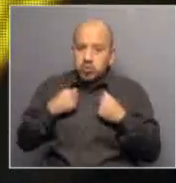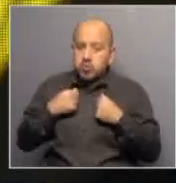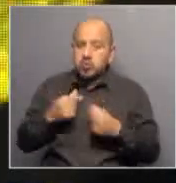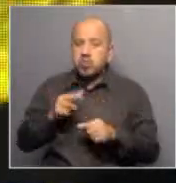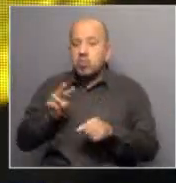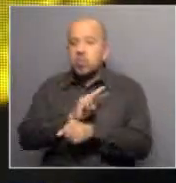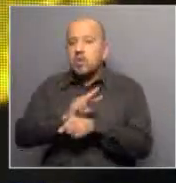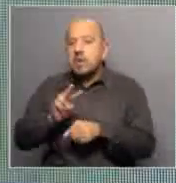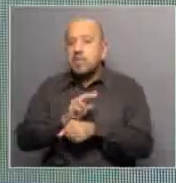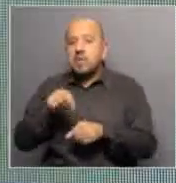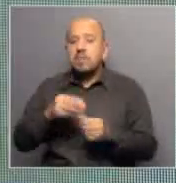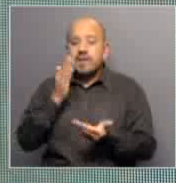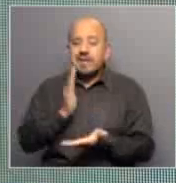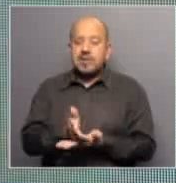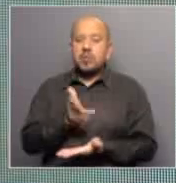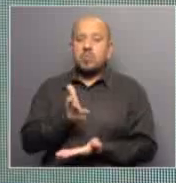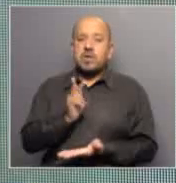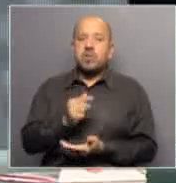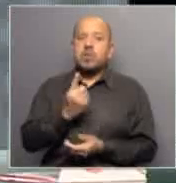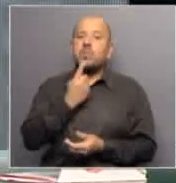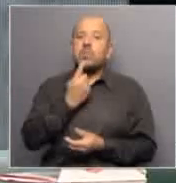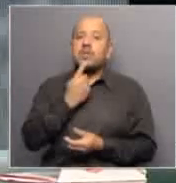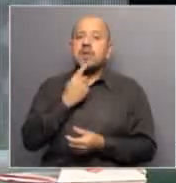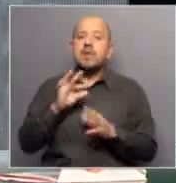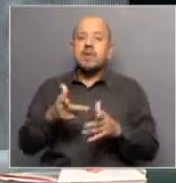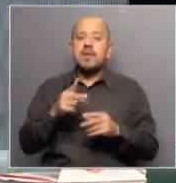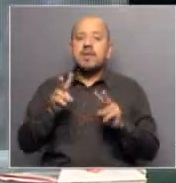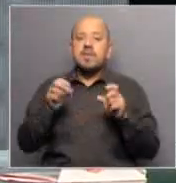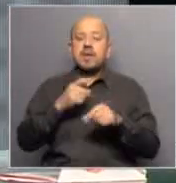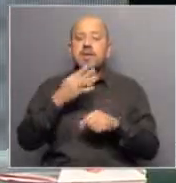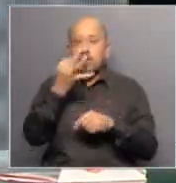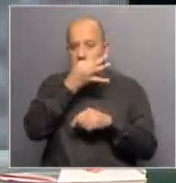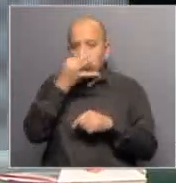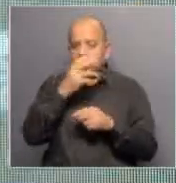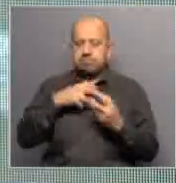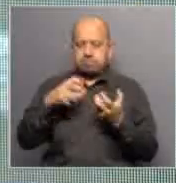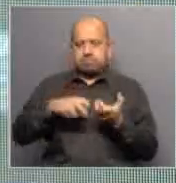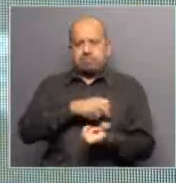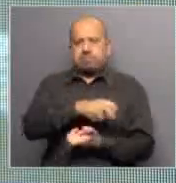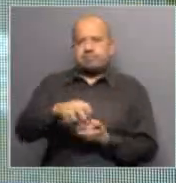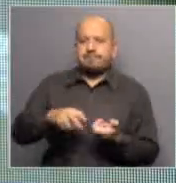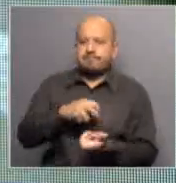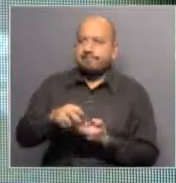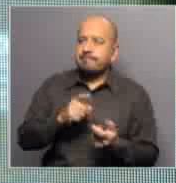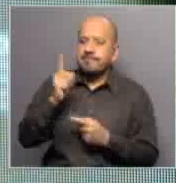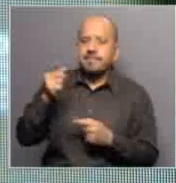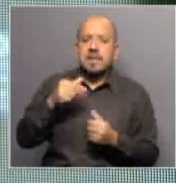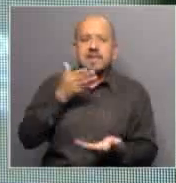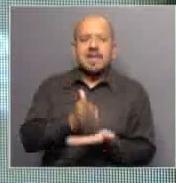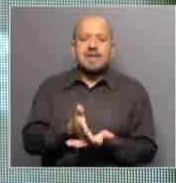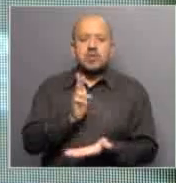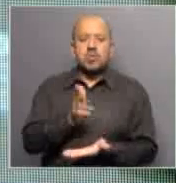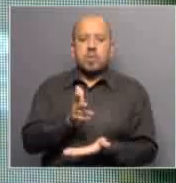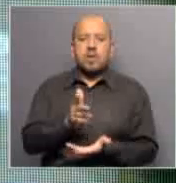los instrumentos de derechos humanos con las políticas de fiscalización de drogas. Se armó un lío bárbaro. El tema de derechos humanos ha